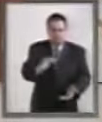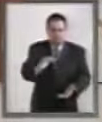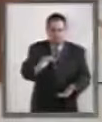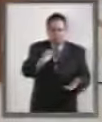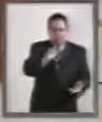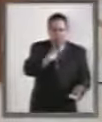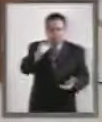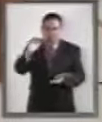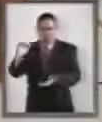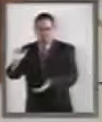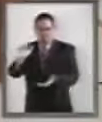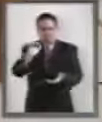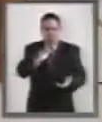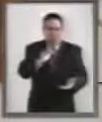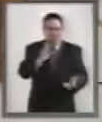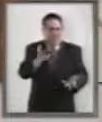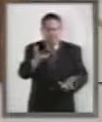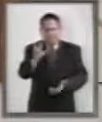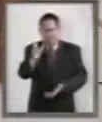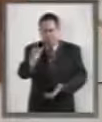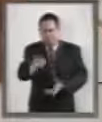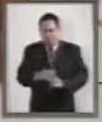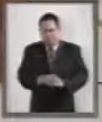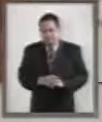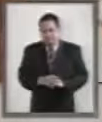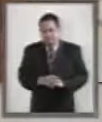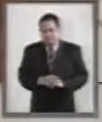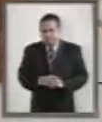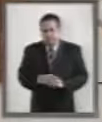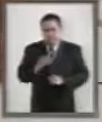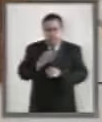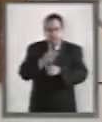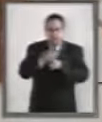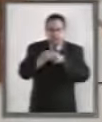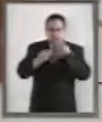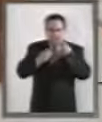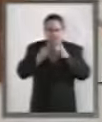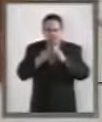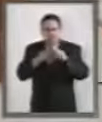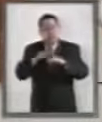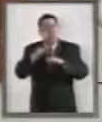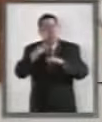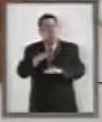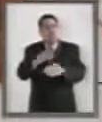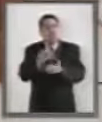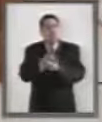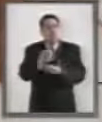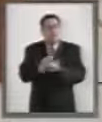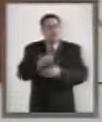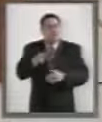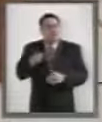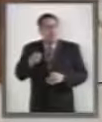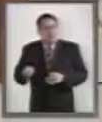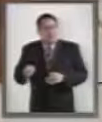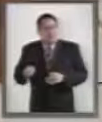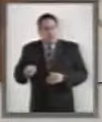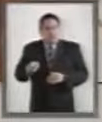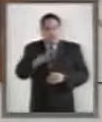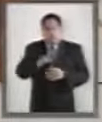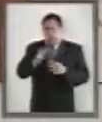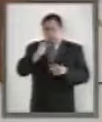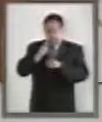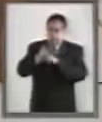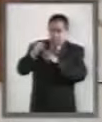otro. No. Todo lo que podemos decir ahorita sobre la economía, pues no es su